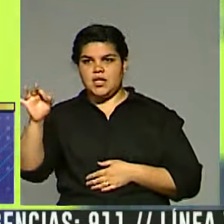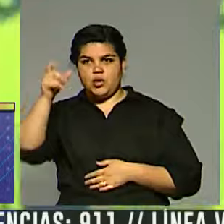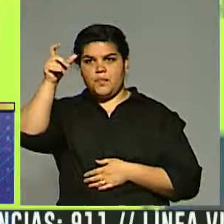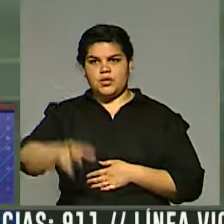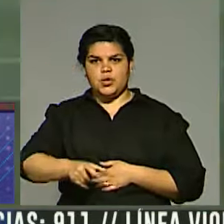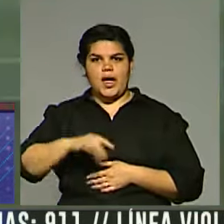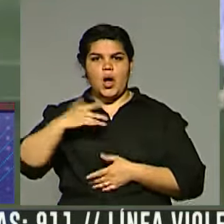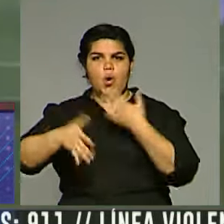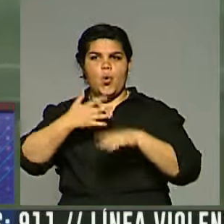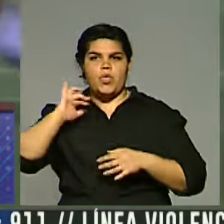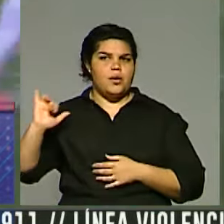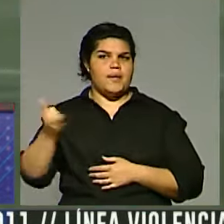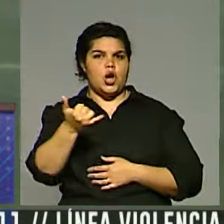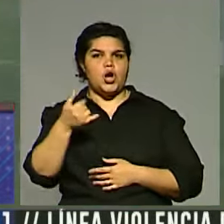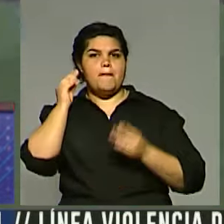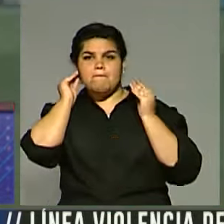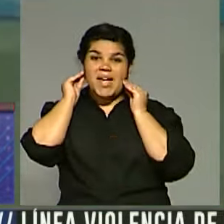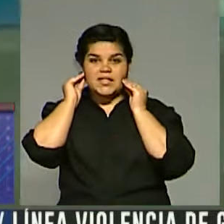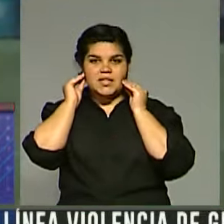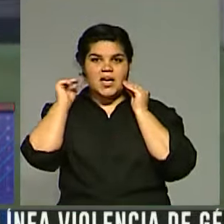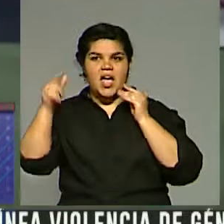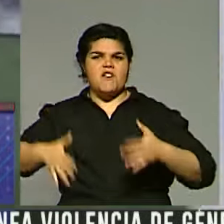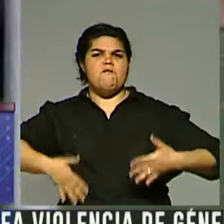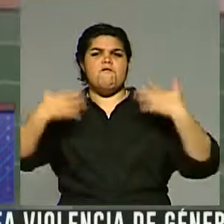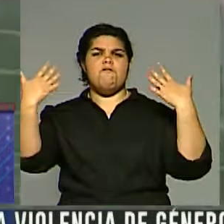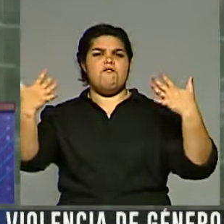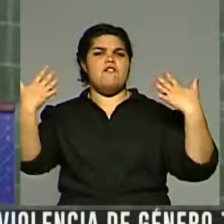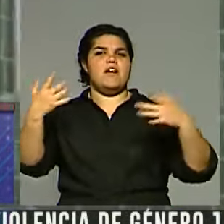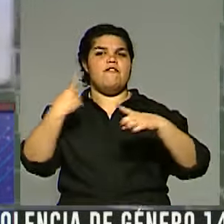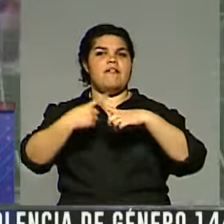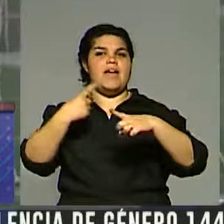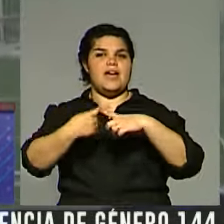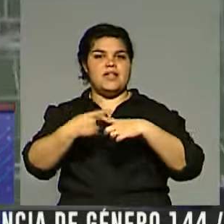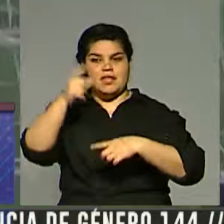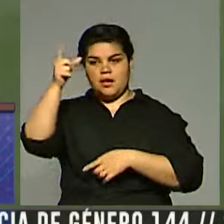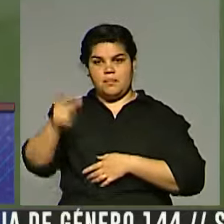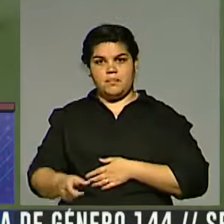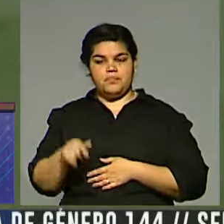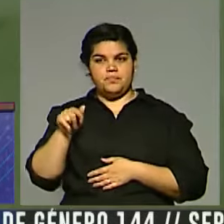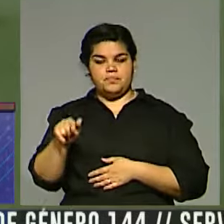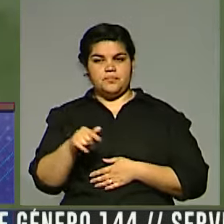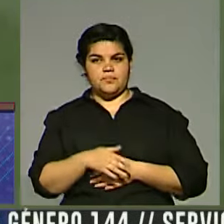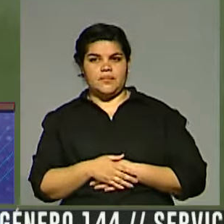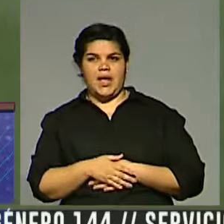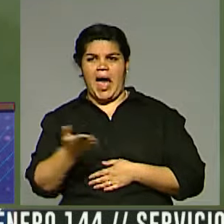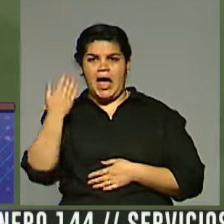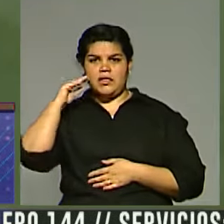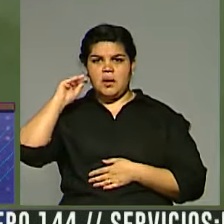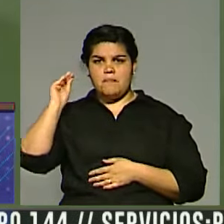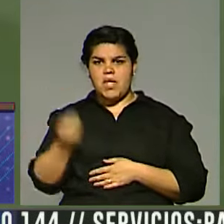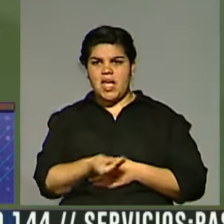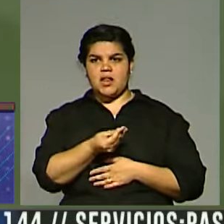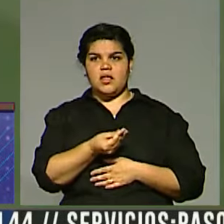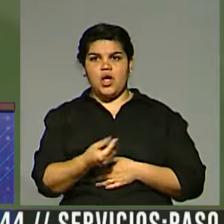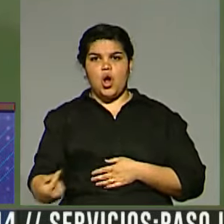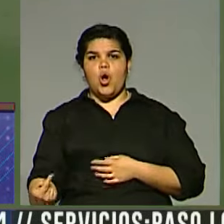historia, Lionel Messi, bueno, no pudieron festejar. Sorpresa del Leganés, que más allá de empezar perdiendo con este gol de